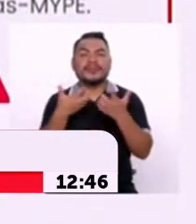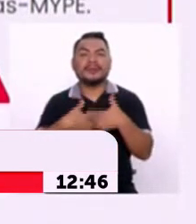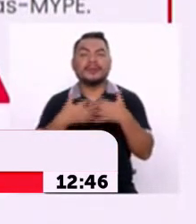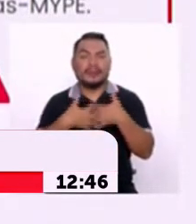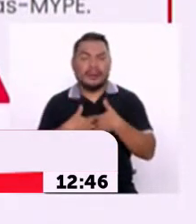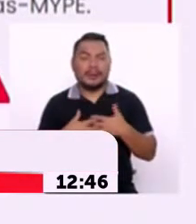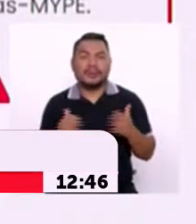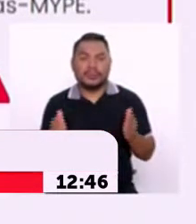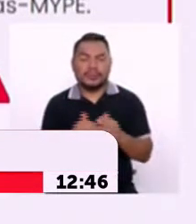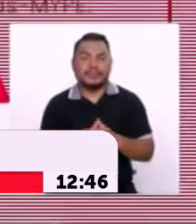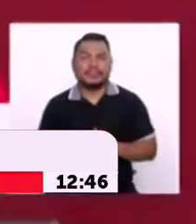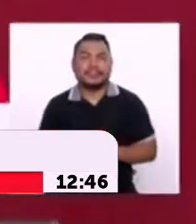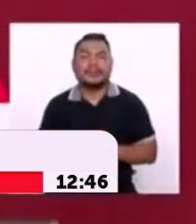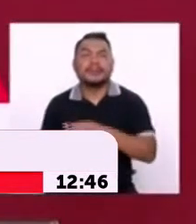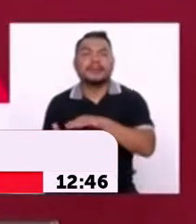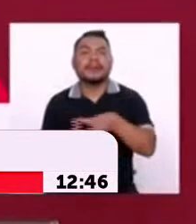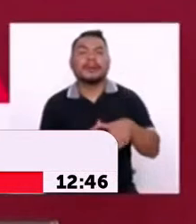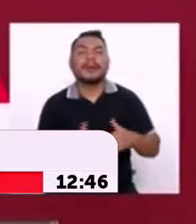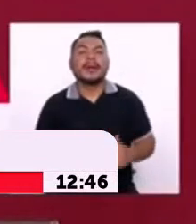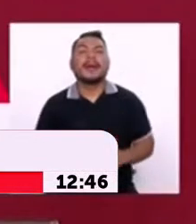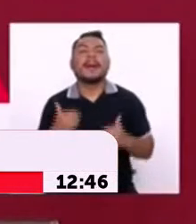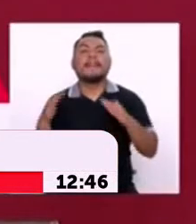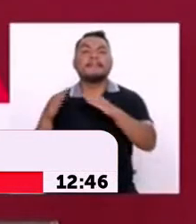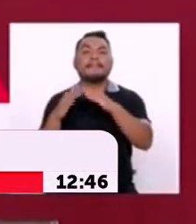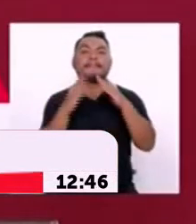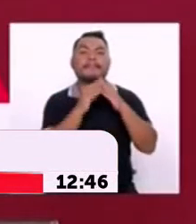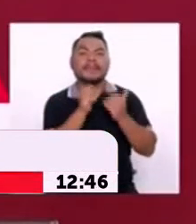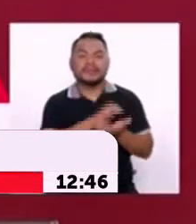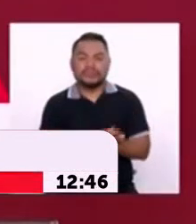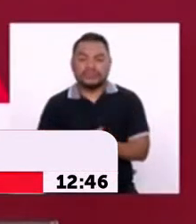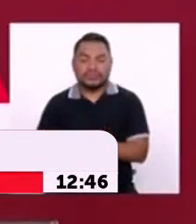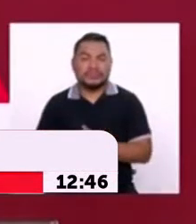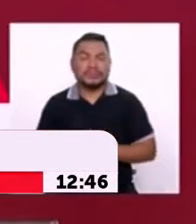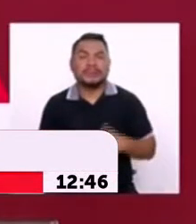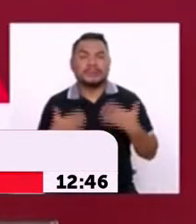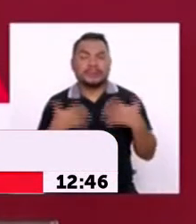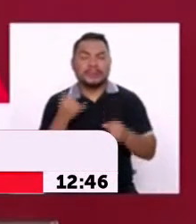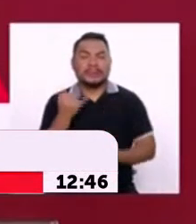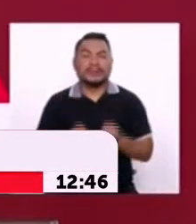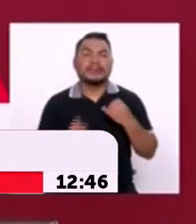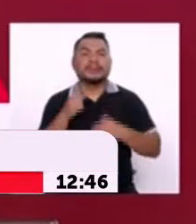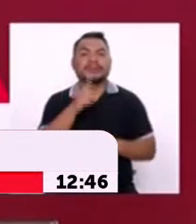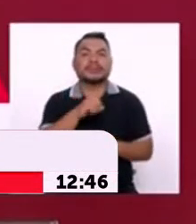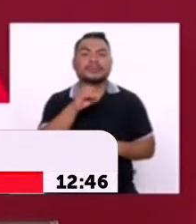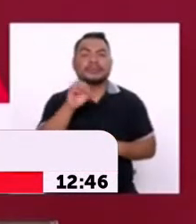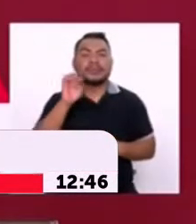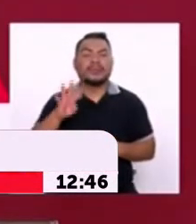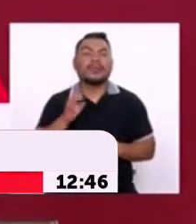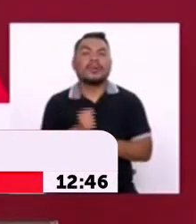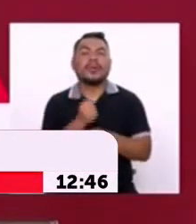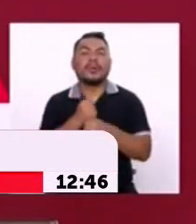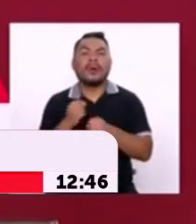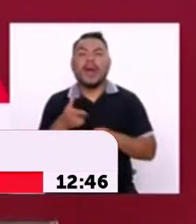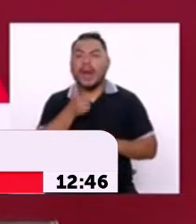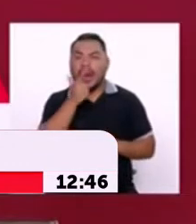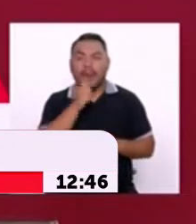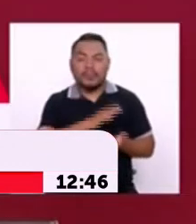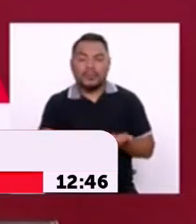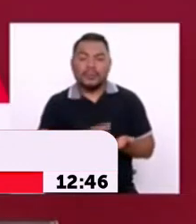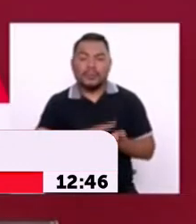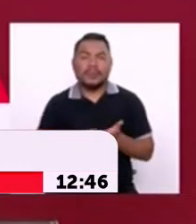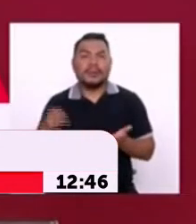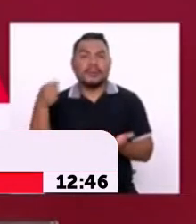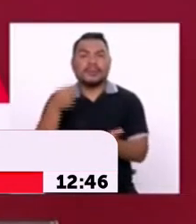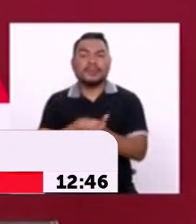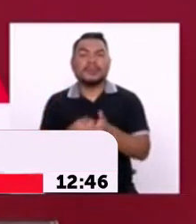MIPE. Vivienda y saneamiento. ¡Exitosa! Se han culminado 104 obras de agua y saneamiento con